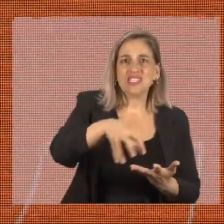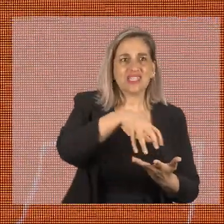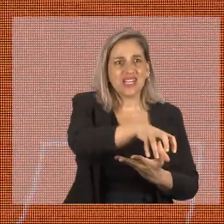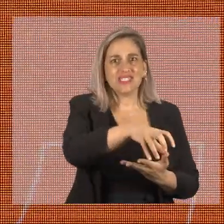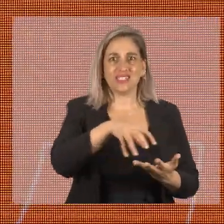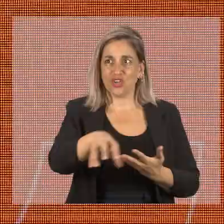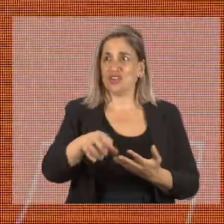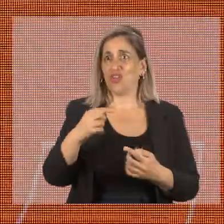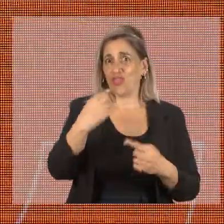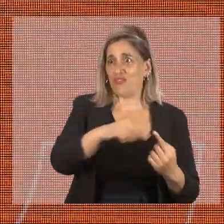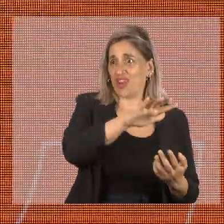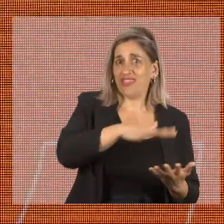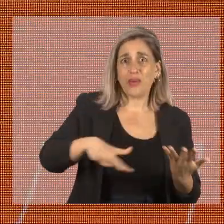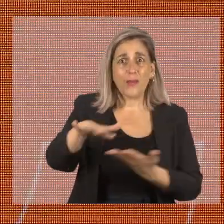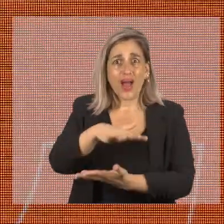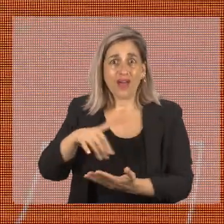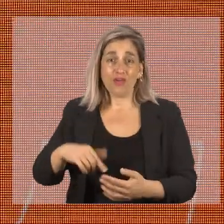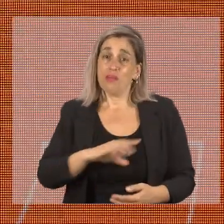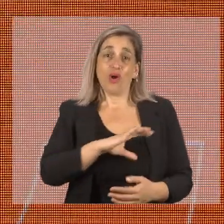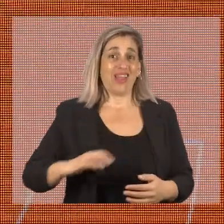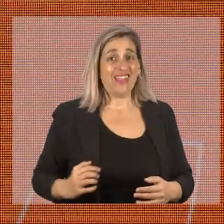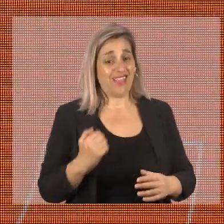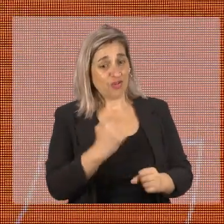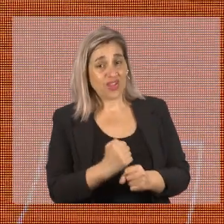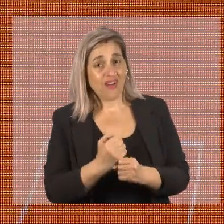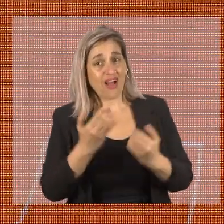efectiva por parte del Estado.